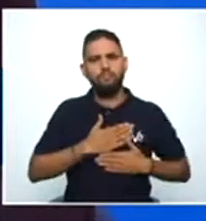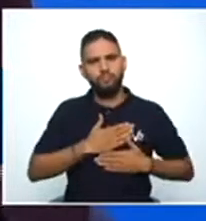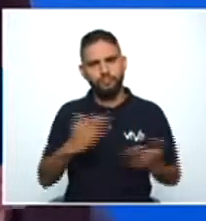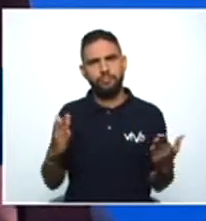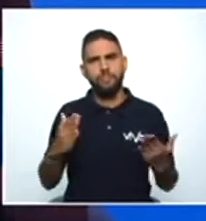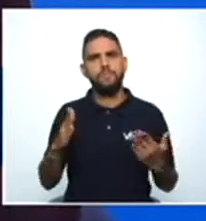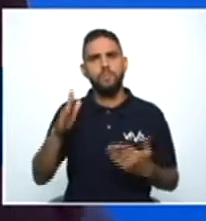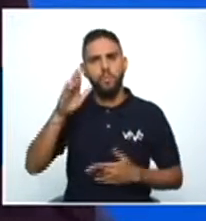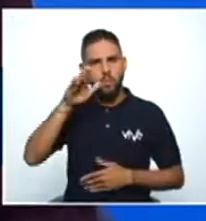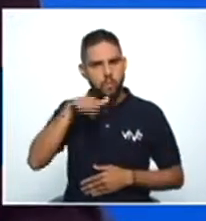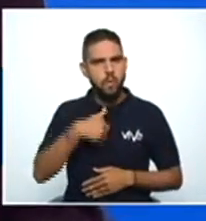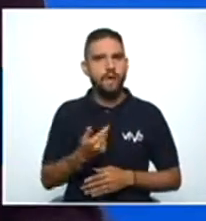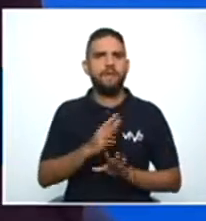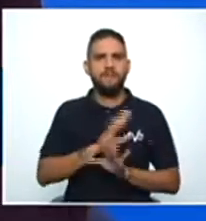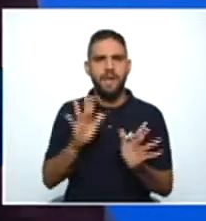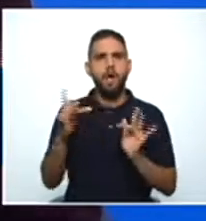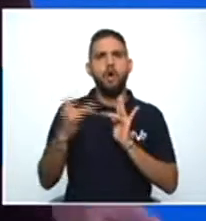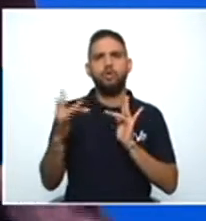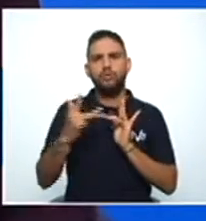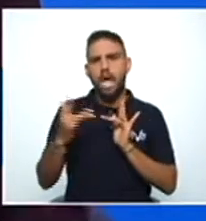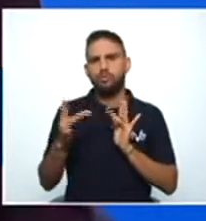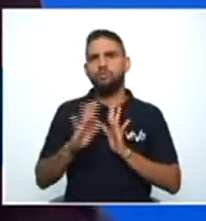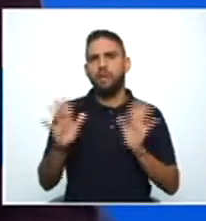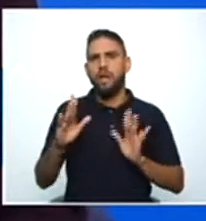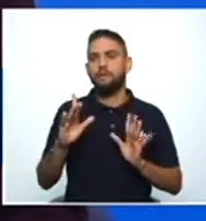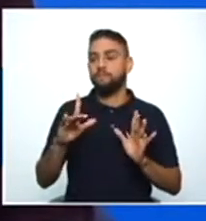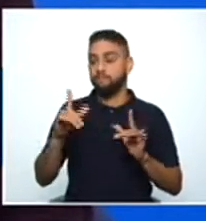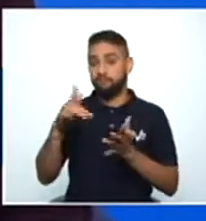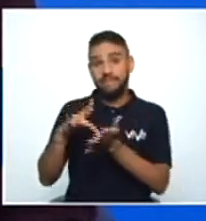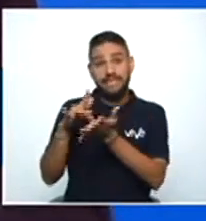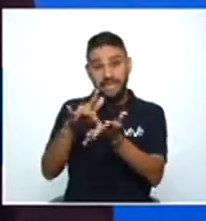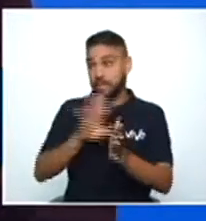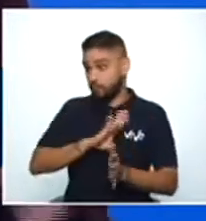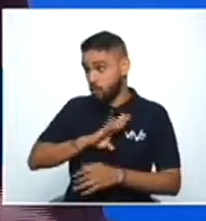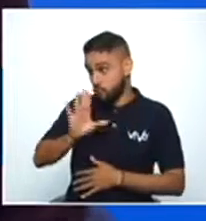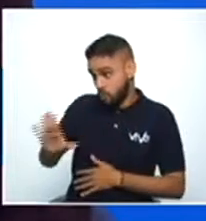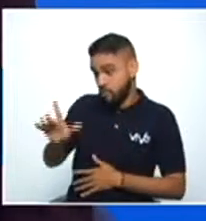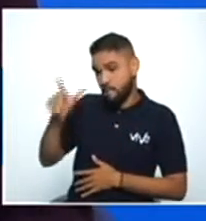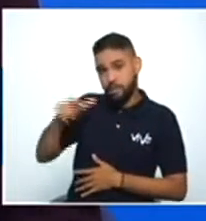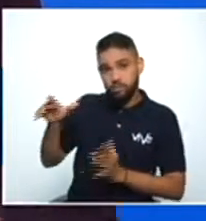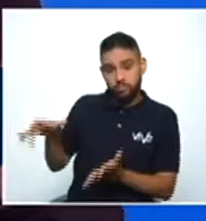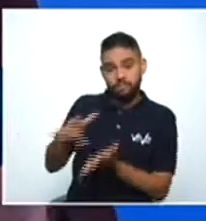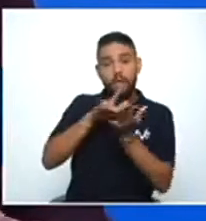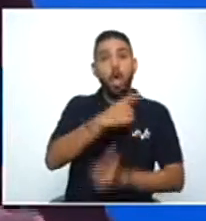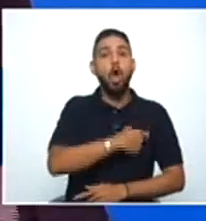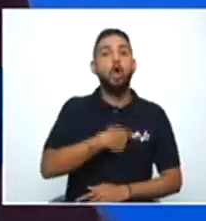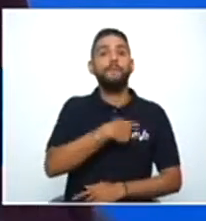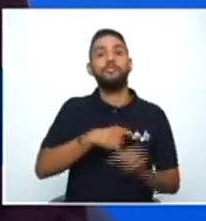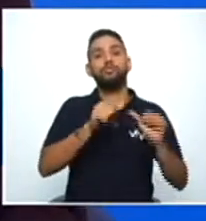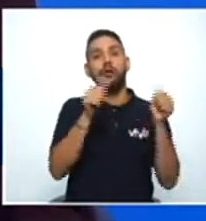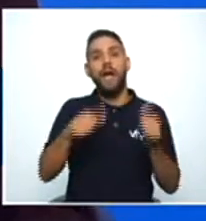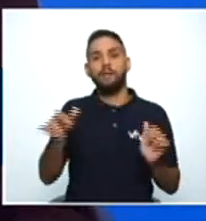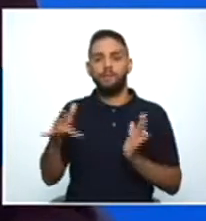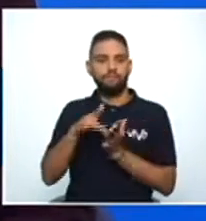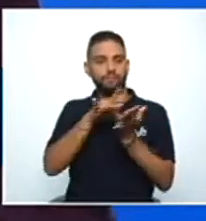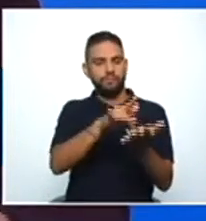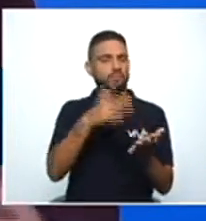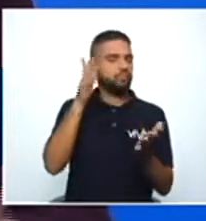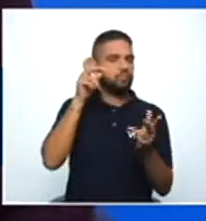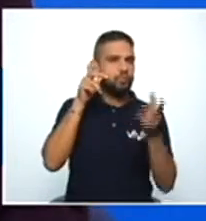escuchar el trabajo este trabajo pasa por una comisión artística esta comisión artística hace una evaluación desde el punto de vista musical del punto de vista de los